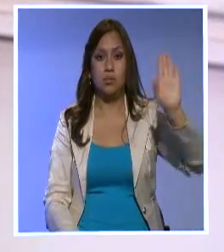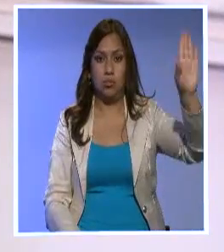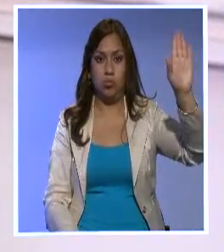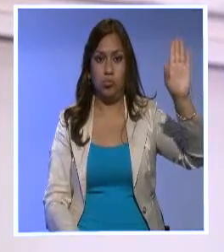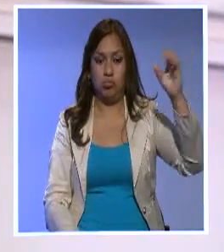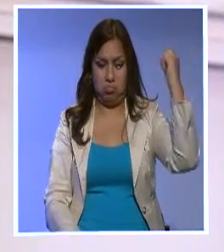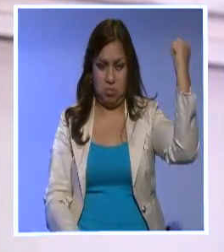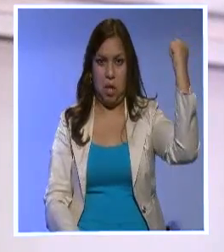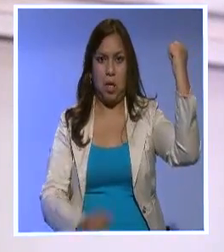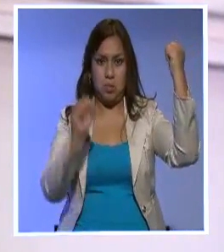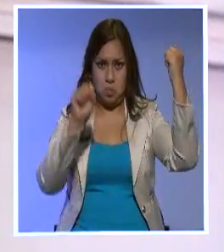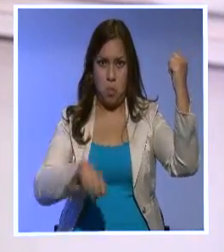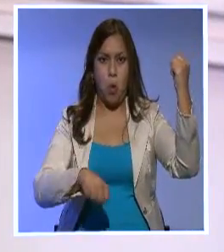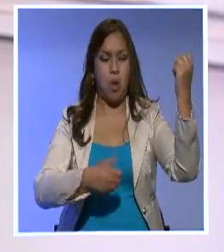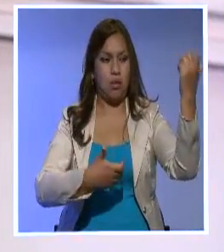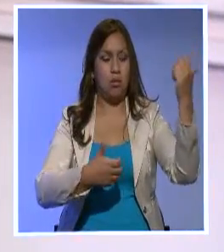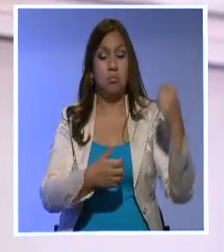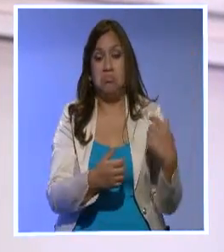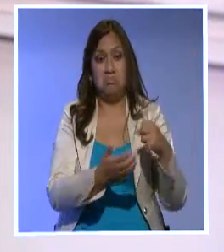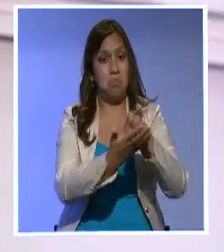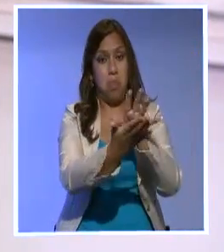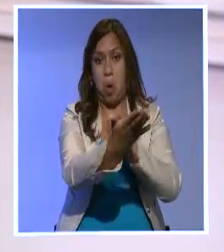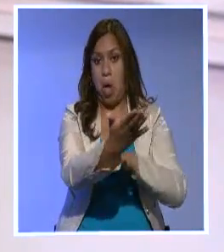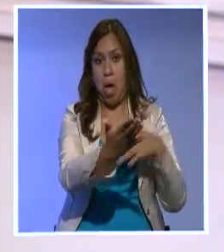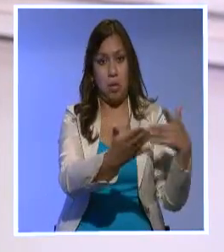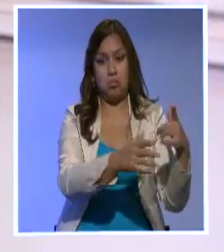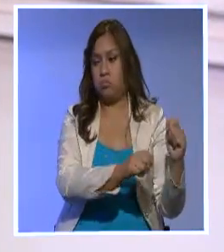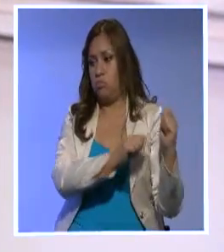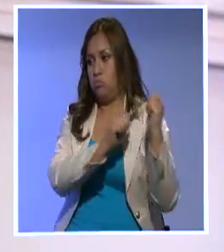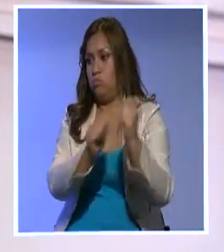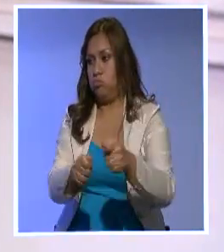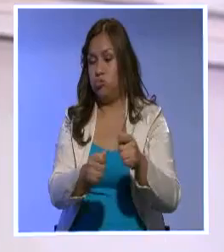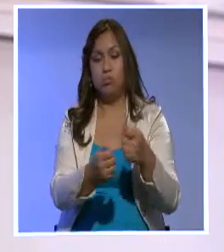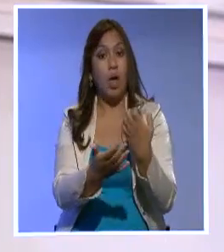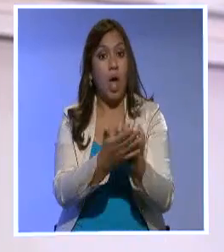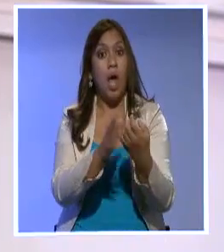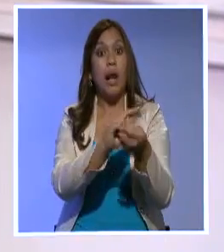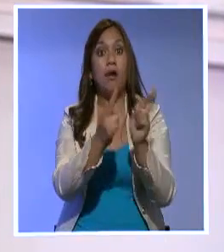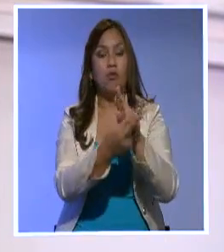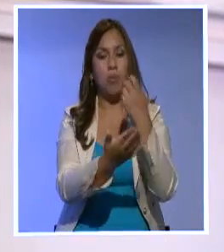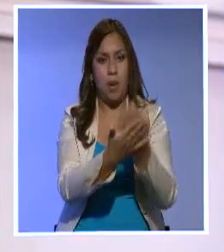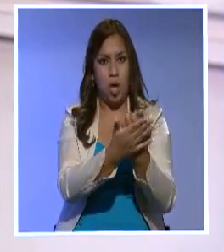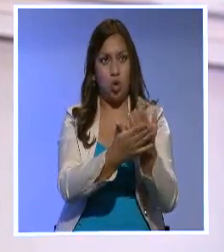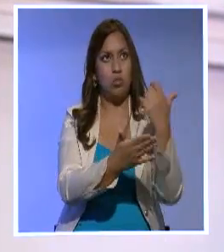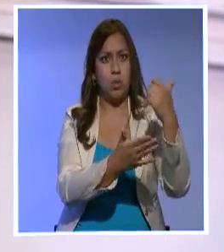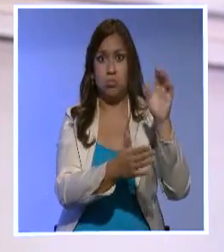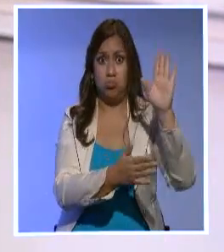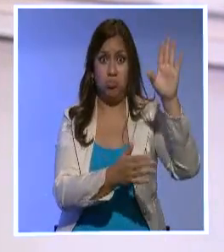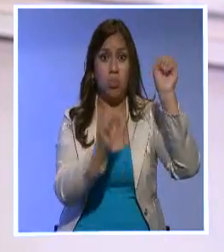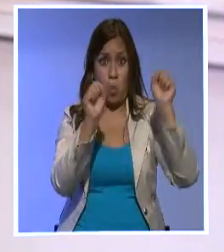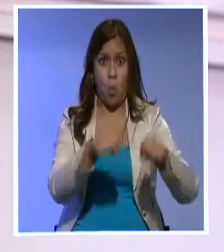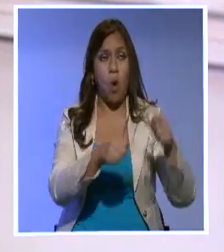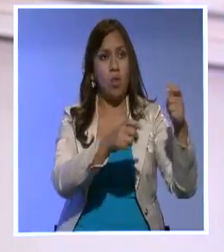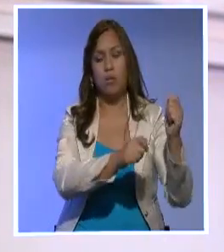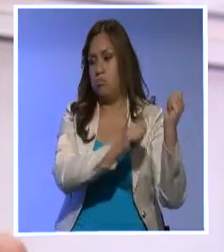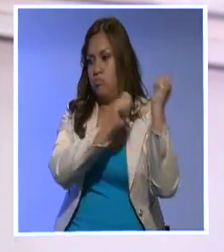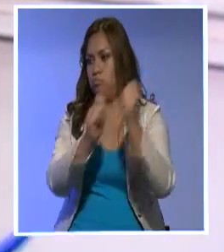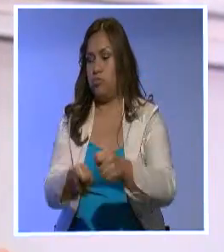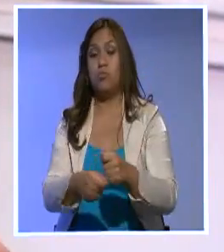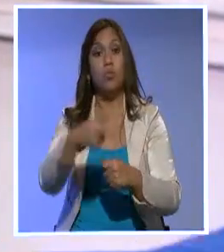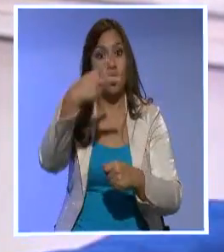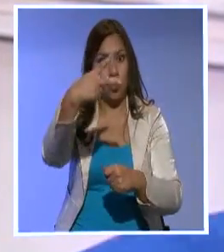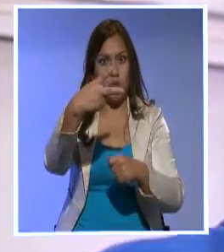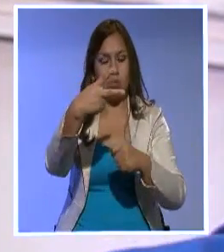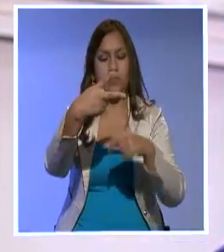constitucional de presentar proyectos de reformas tributarias y económicas presentó a la asamblea nacional dos proyectos de ley uno que